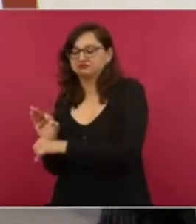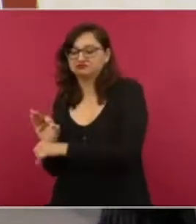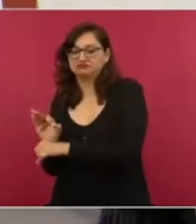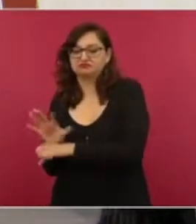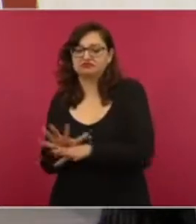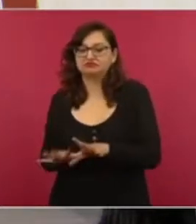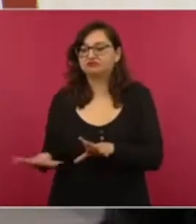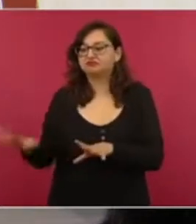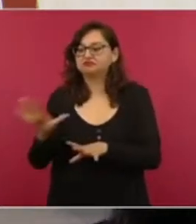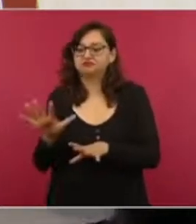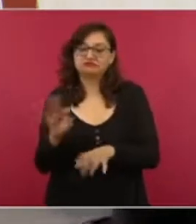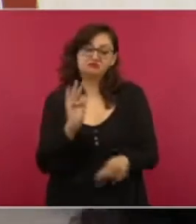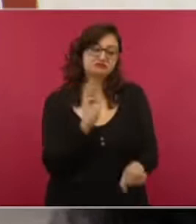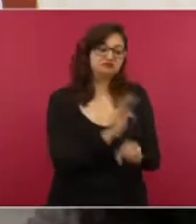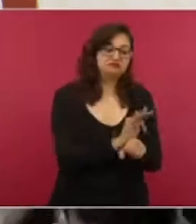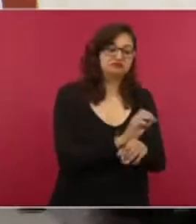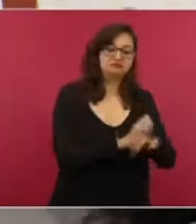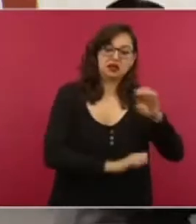Muy bien.